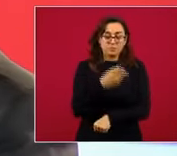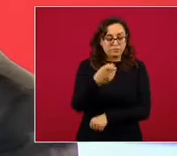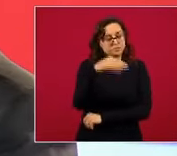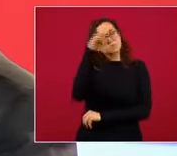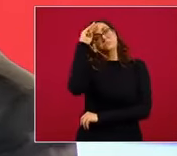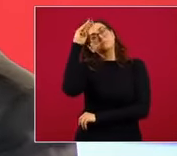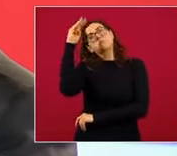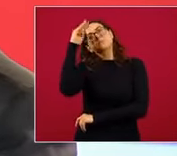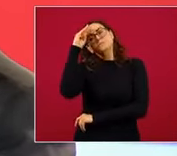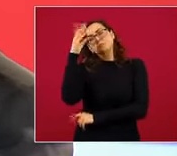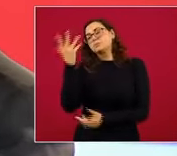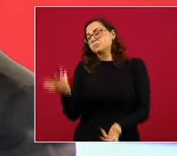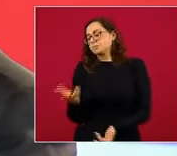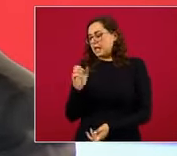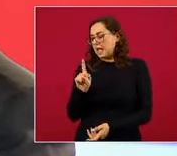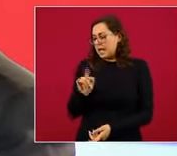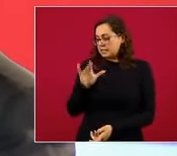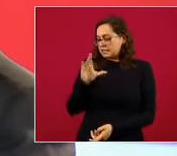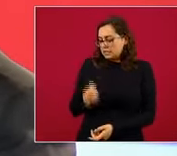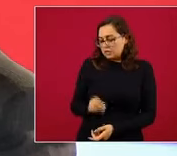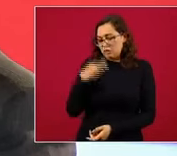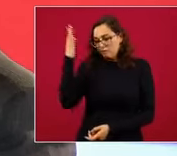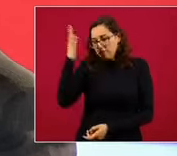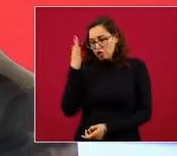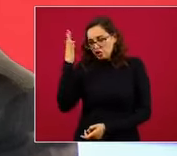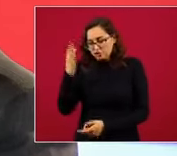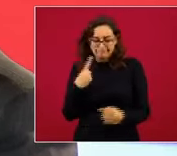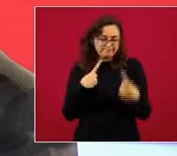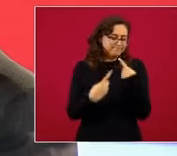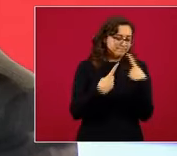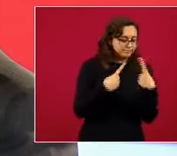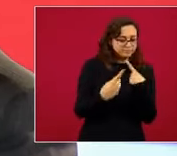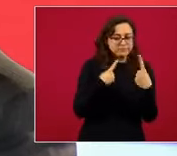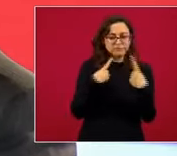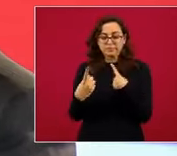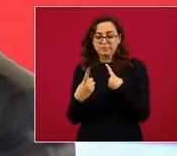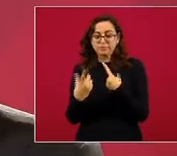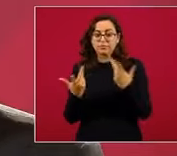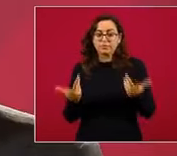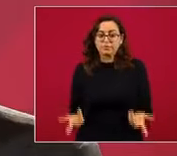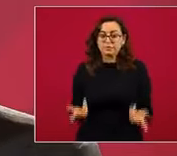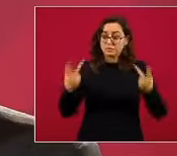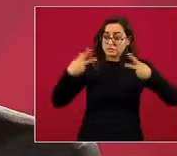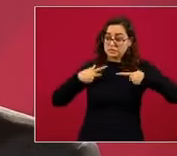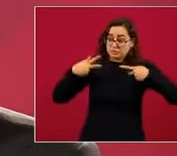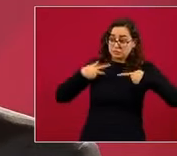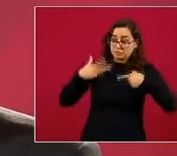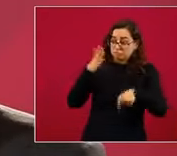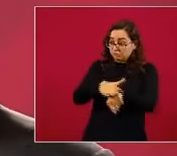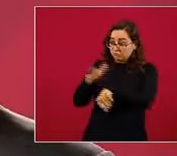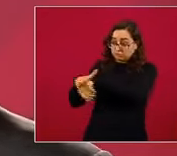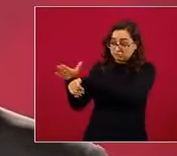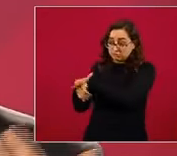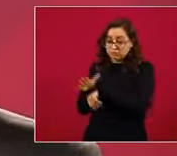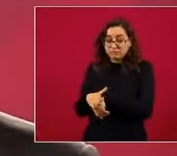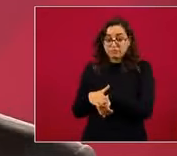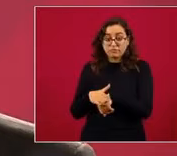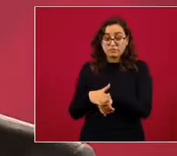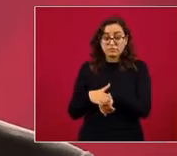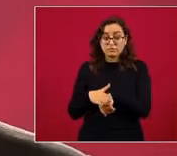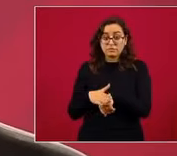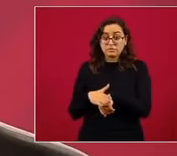ético, el debate técnico de la salud pública es si se podría obligar a las personas a